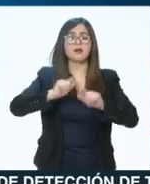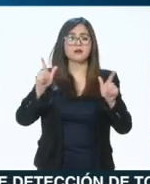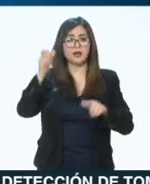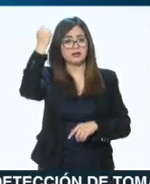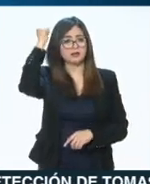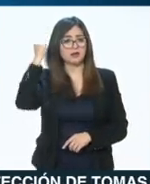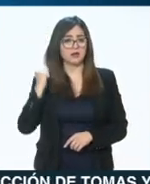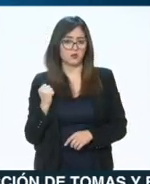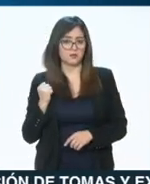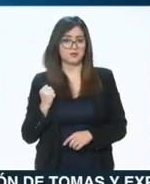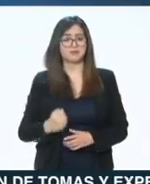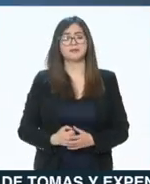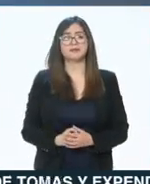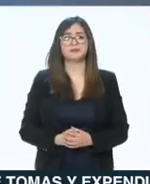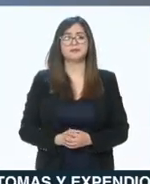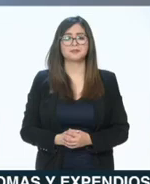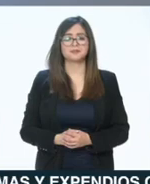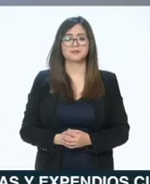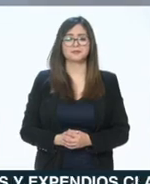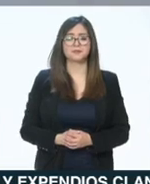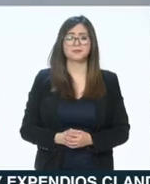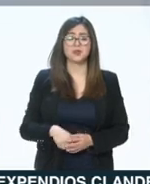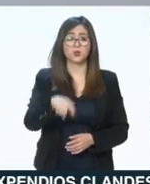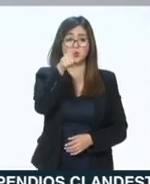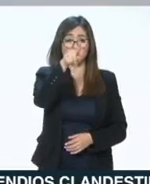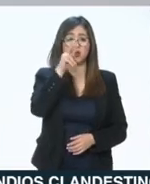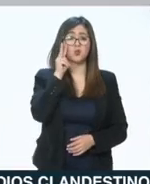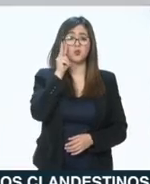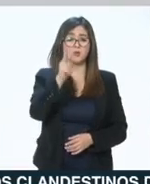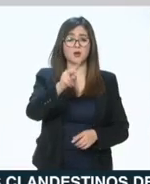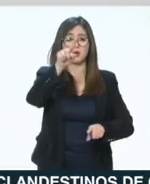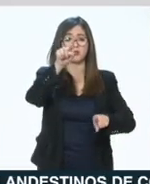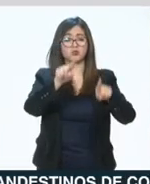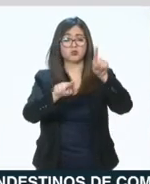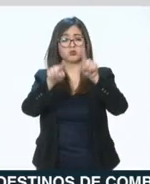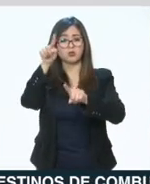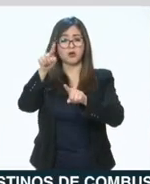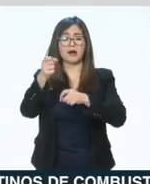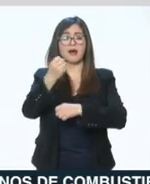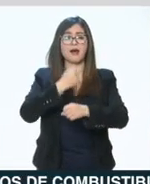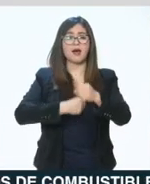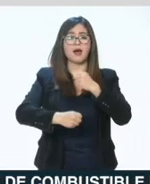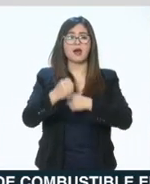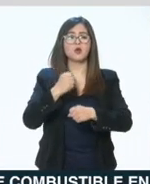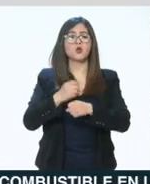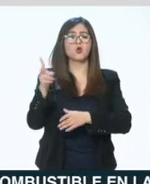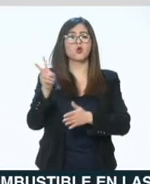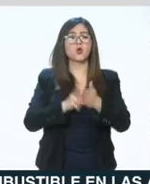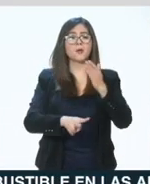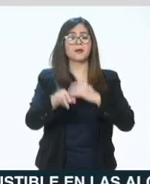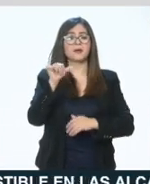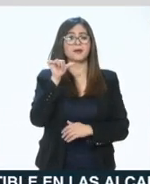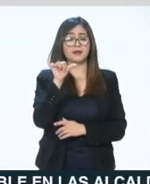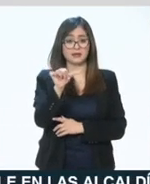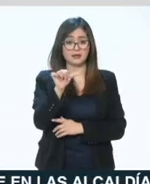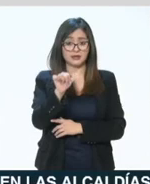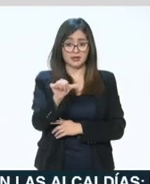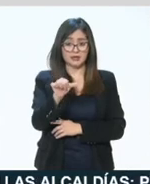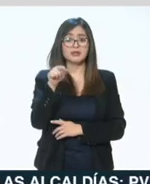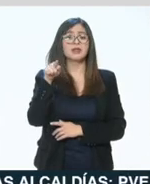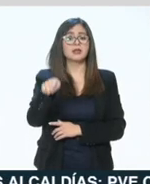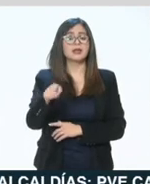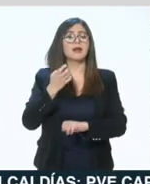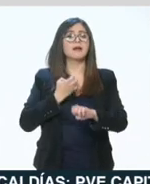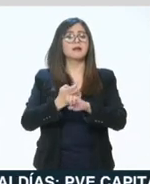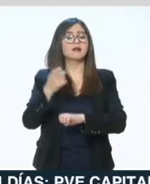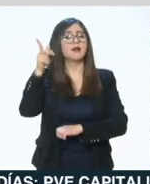Sinaloa. En esta gráfica podemos observar que en el año 2016